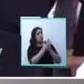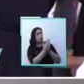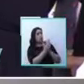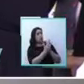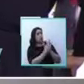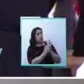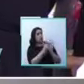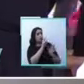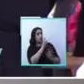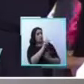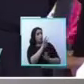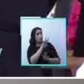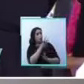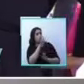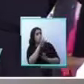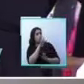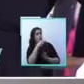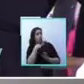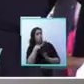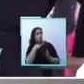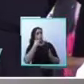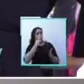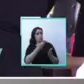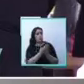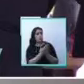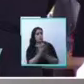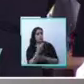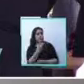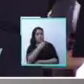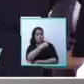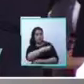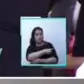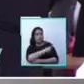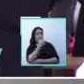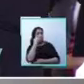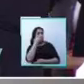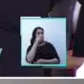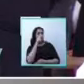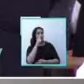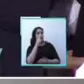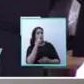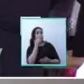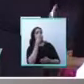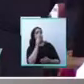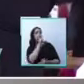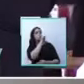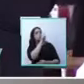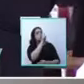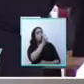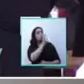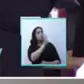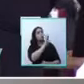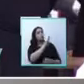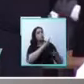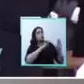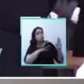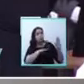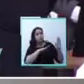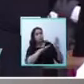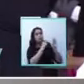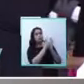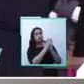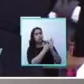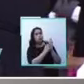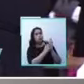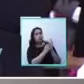de transición, que del 2009 a el 28 de noviembre del 2021 realmente